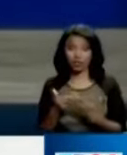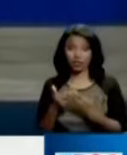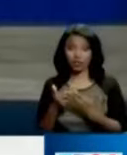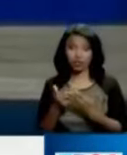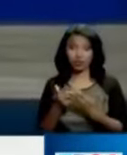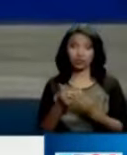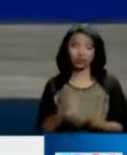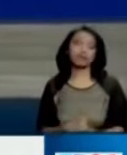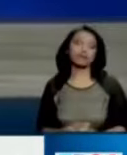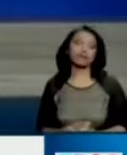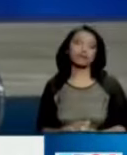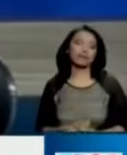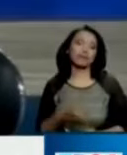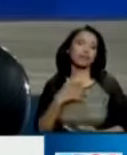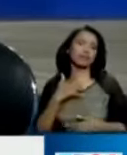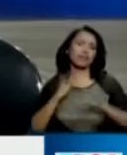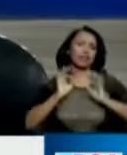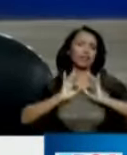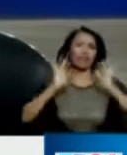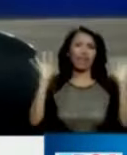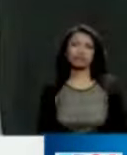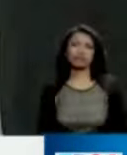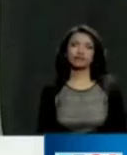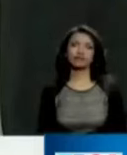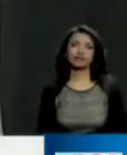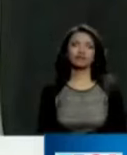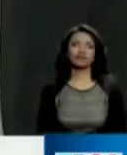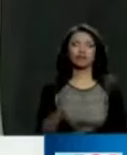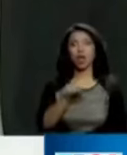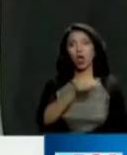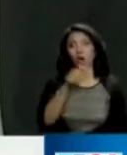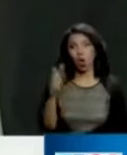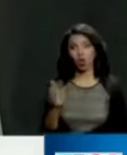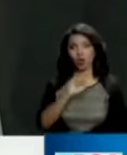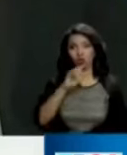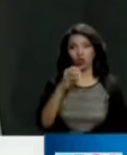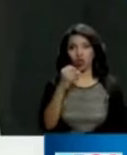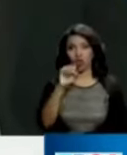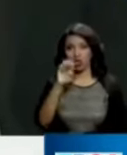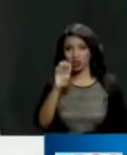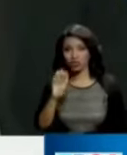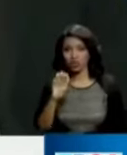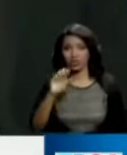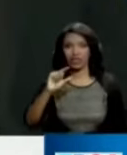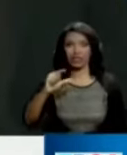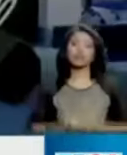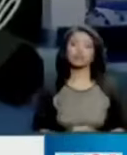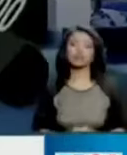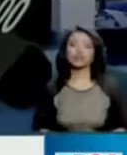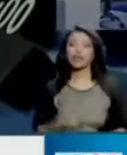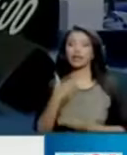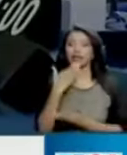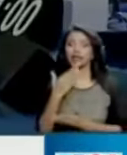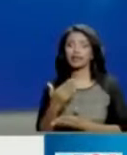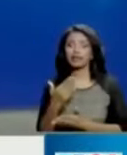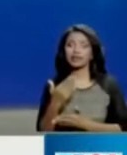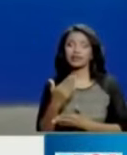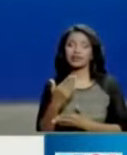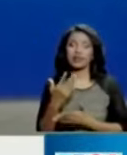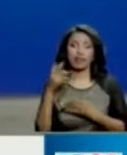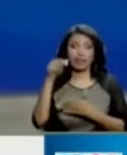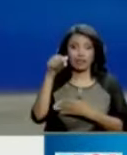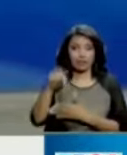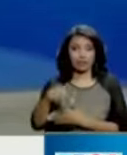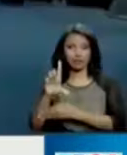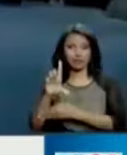presidente, vicepresidente, me refiero a ministros de Estado, diputados, en fin, directores de entidades autónomas y semiautónomas. La